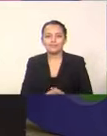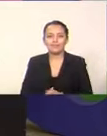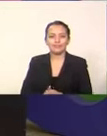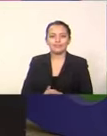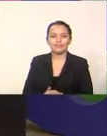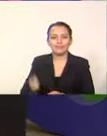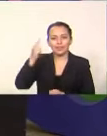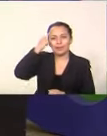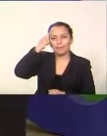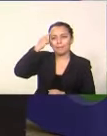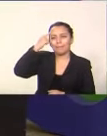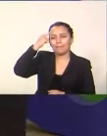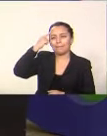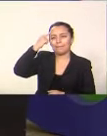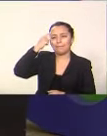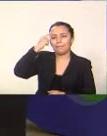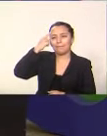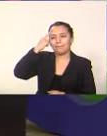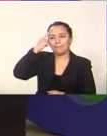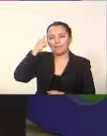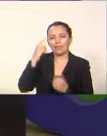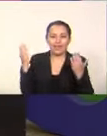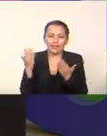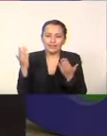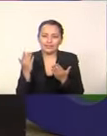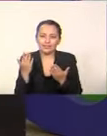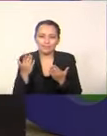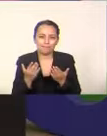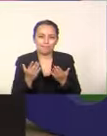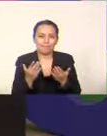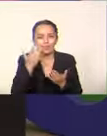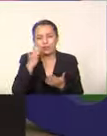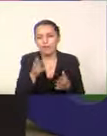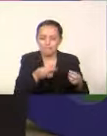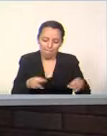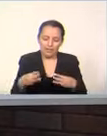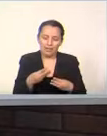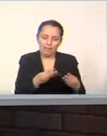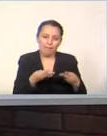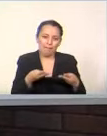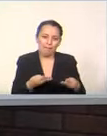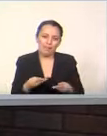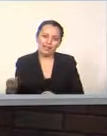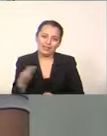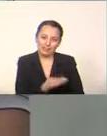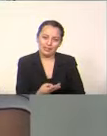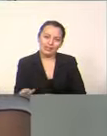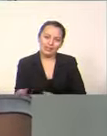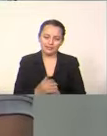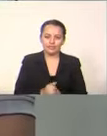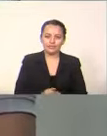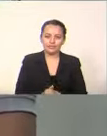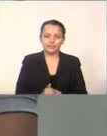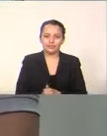algún material de lo que hemos estado utilizando en primer grado en las unidades anteriores también? ¿Azulejos? ¿Los azulejos?